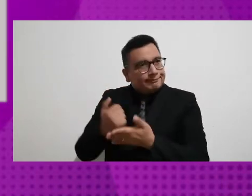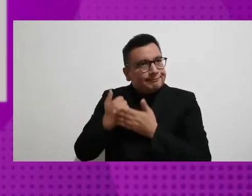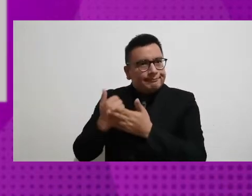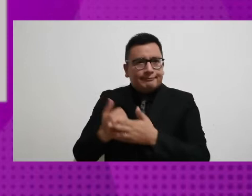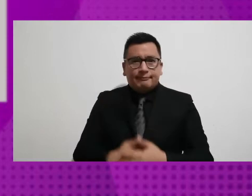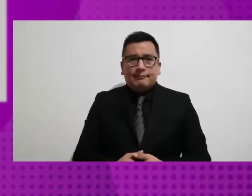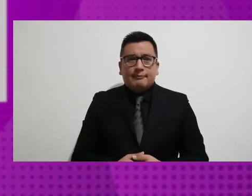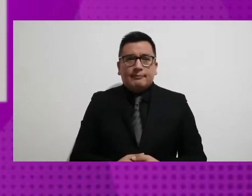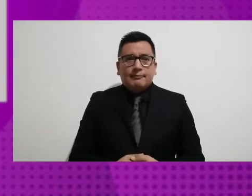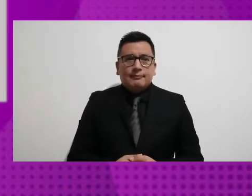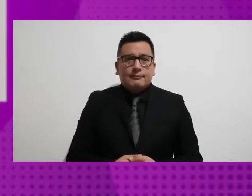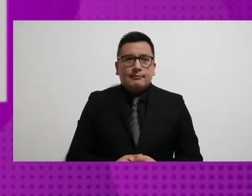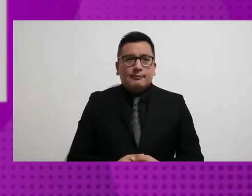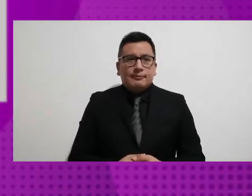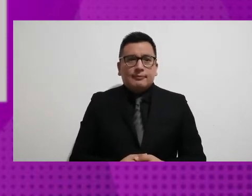razón de género.